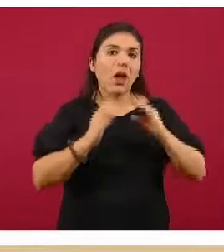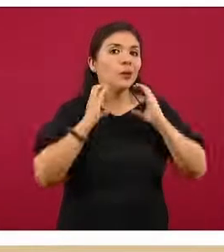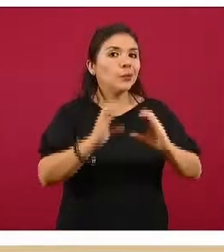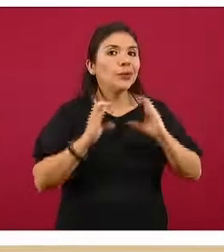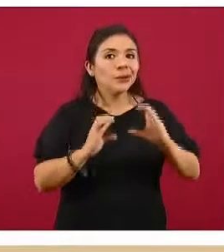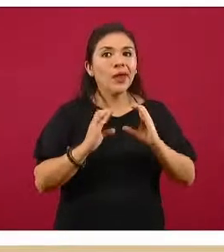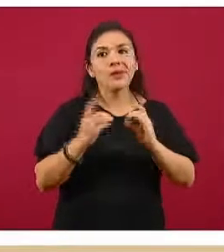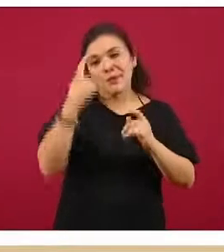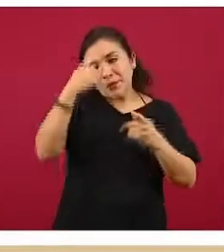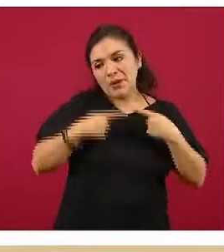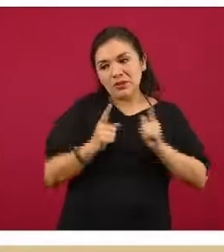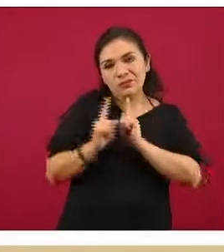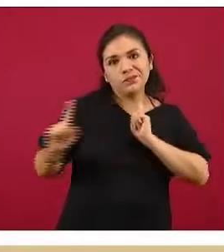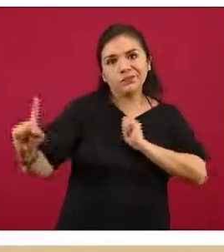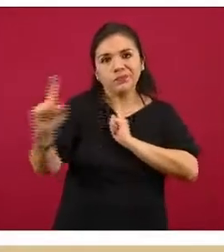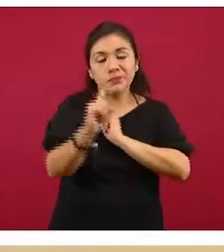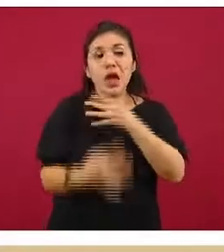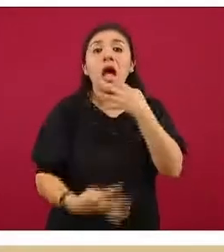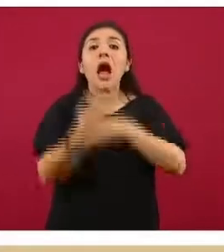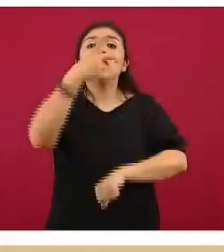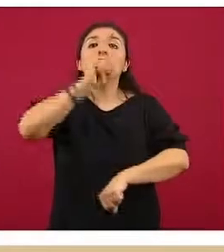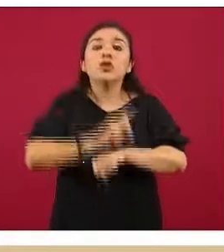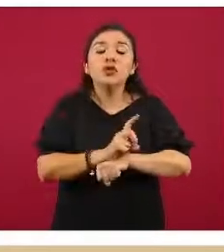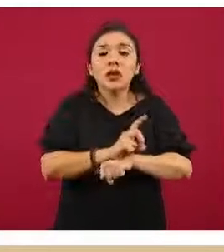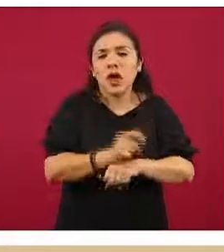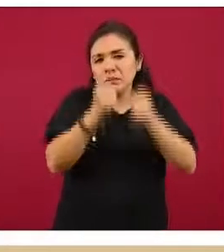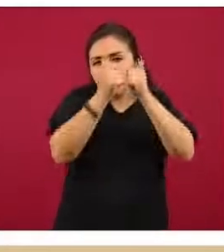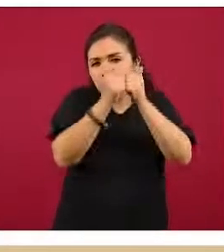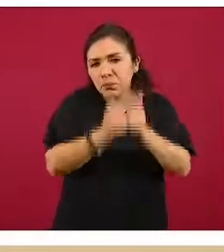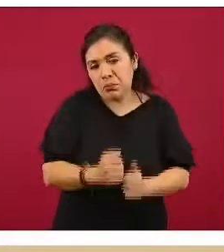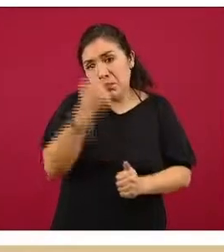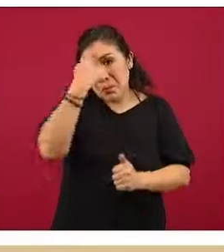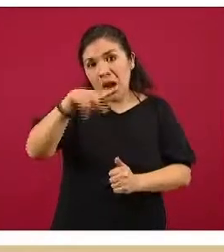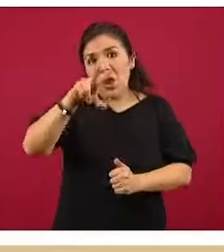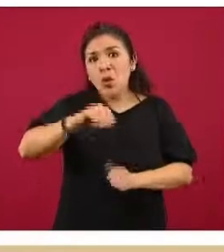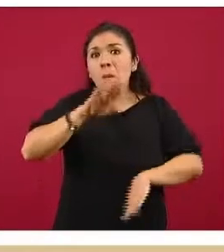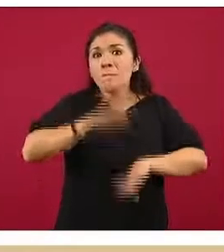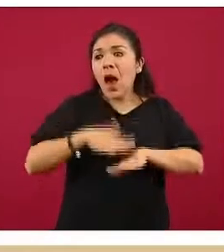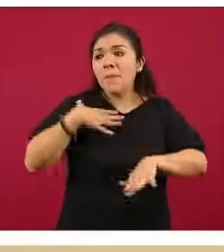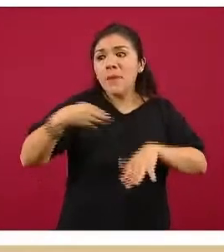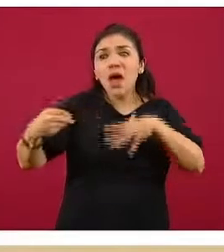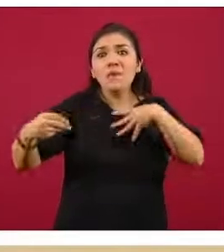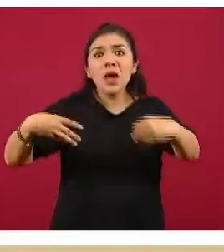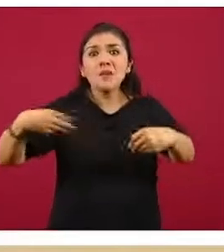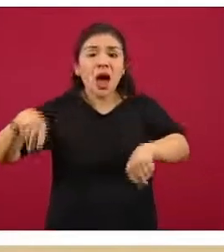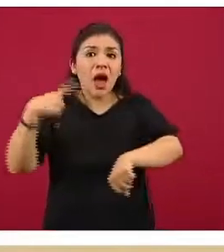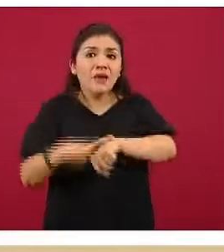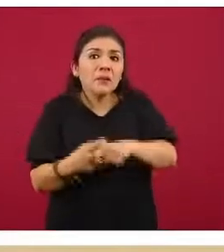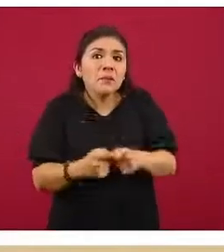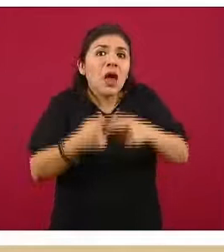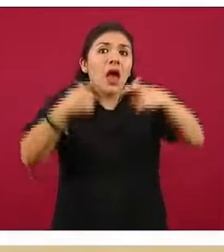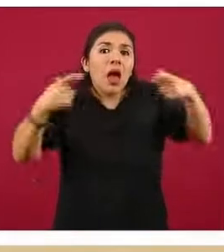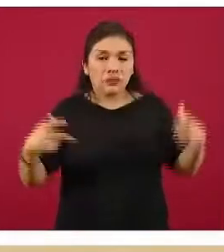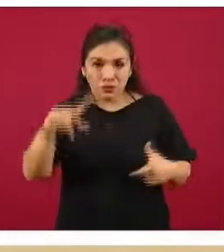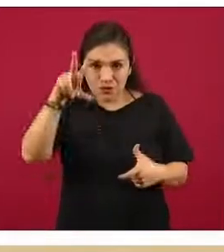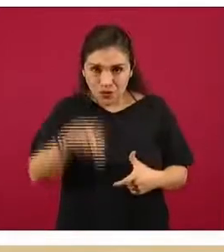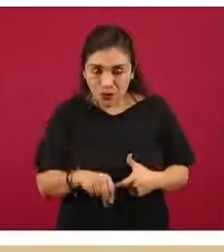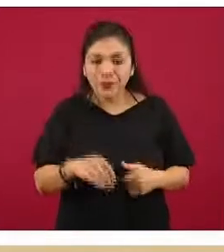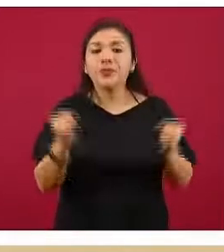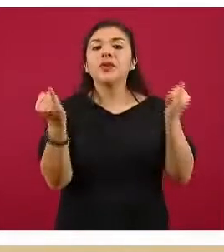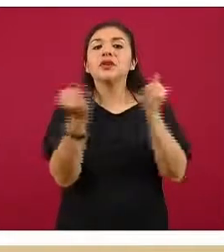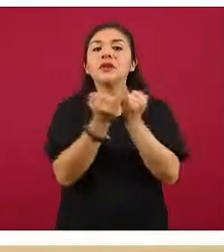que correspondan durante los 14 días para tratar de no transmitir esa enfermedad.